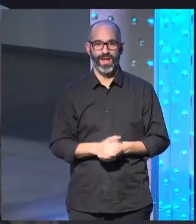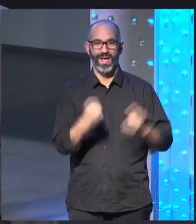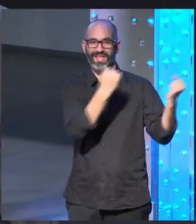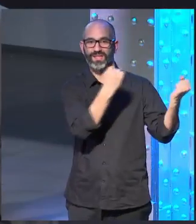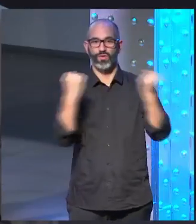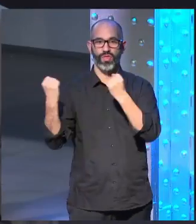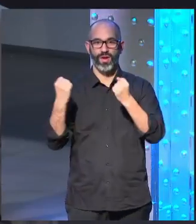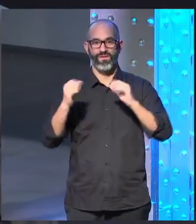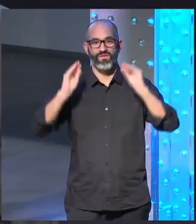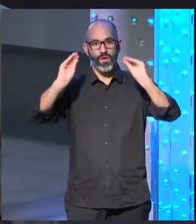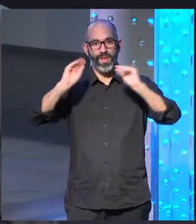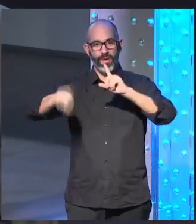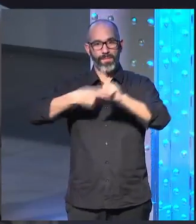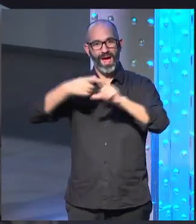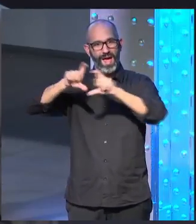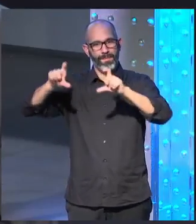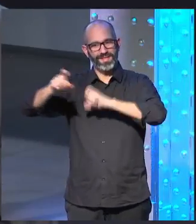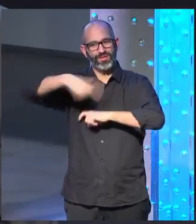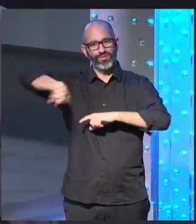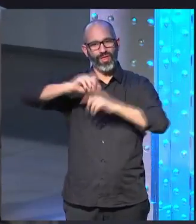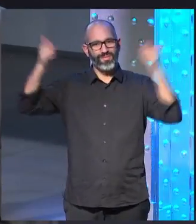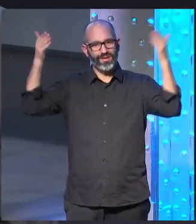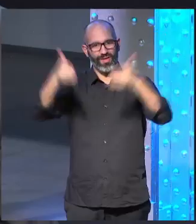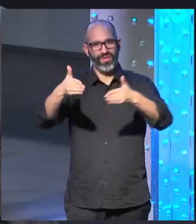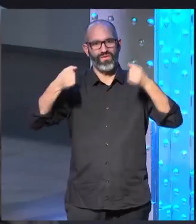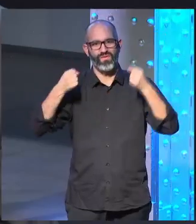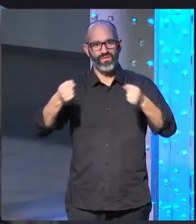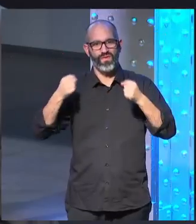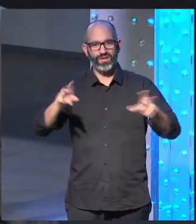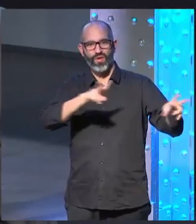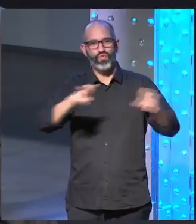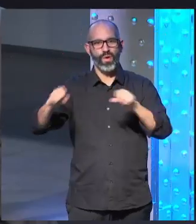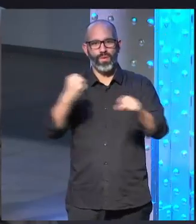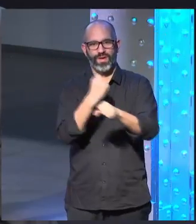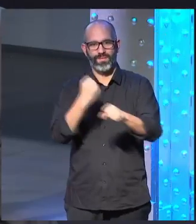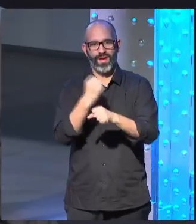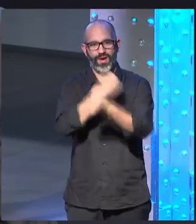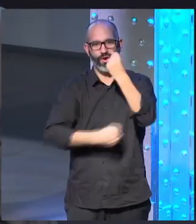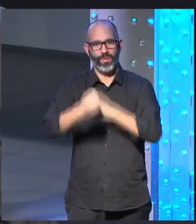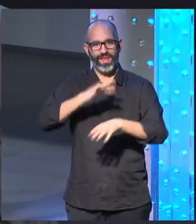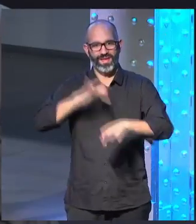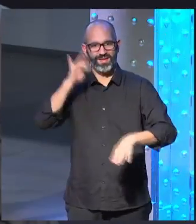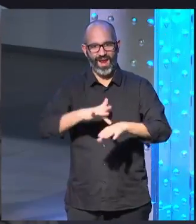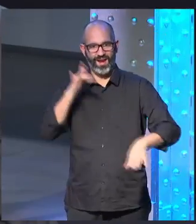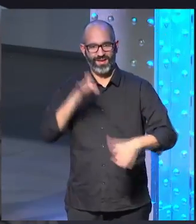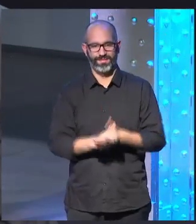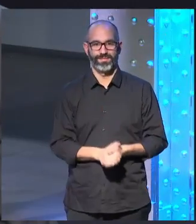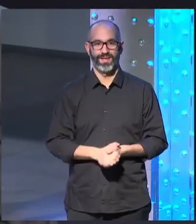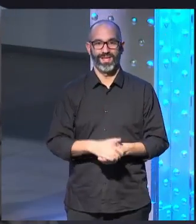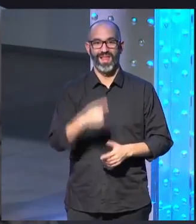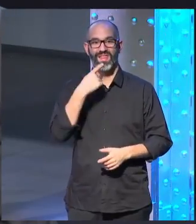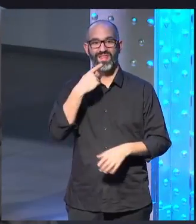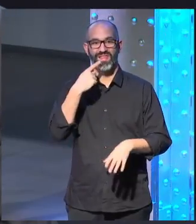instituciones de formación y empresas deben prestar la máxima atención a los nuevos empleos de la economía digital. Según